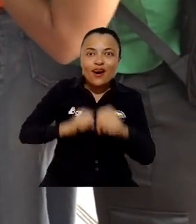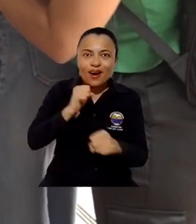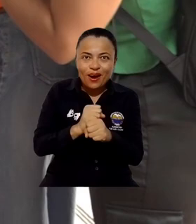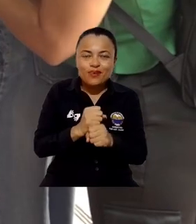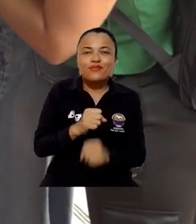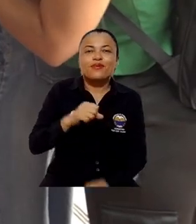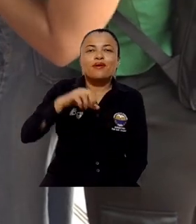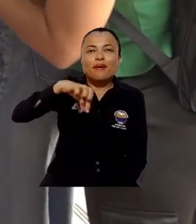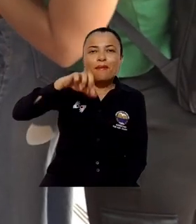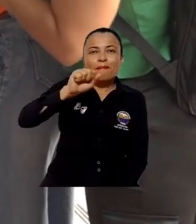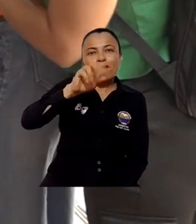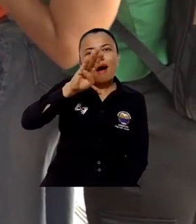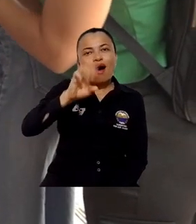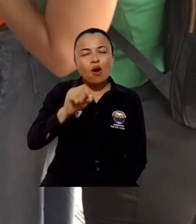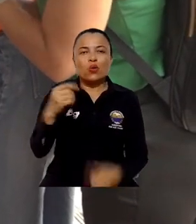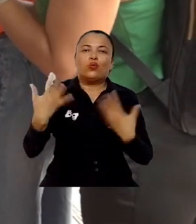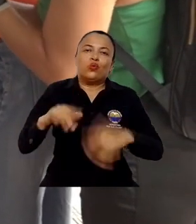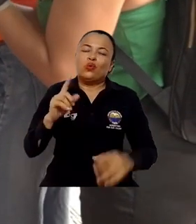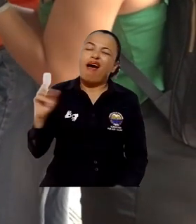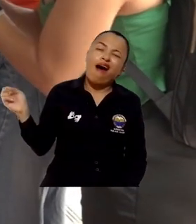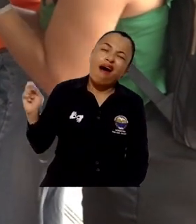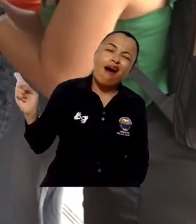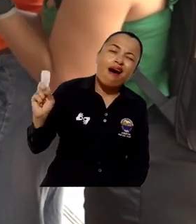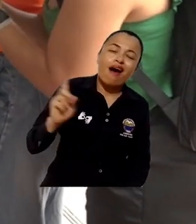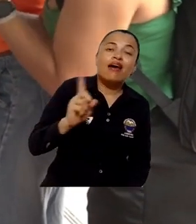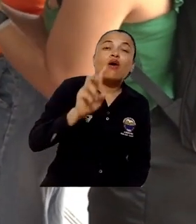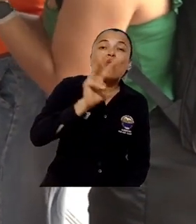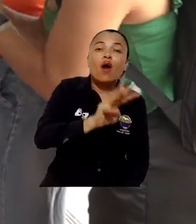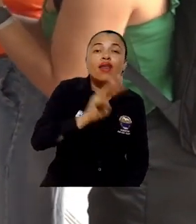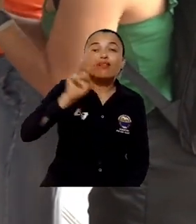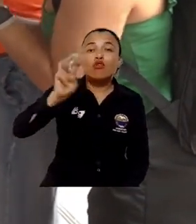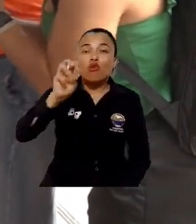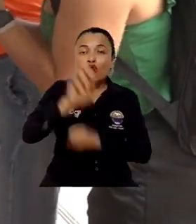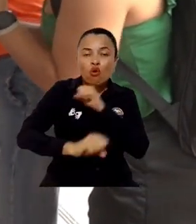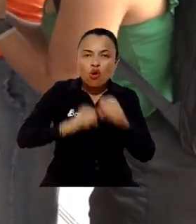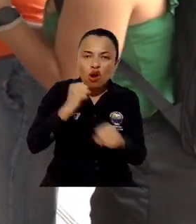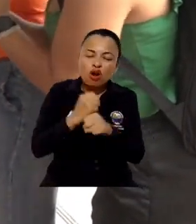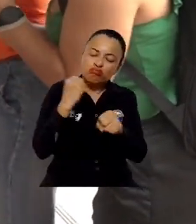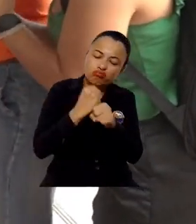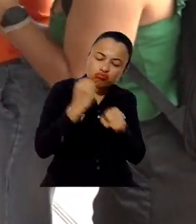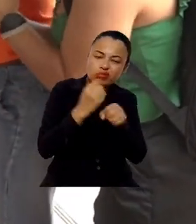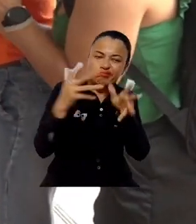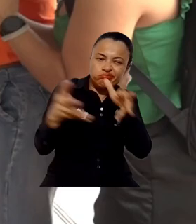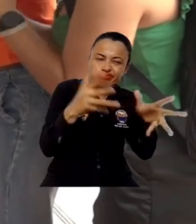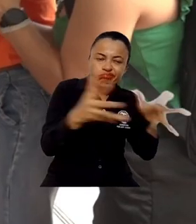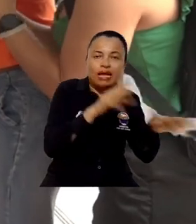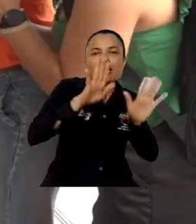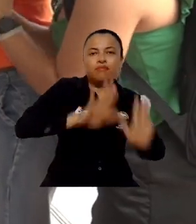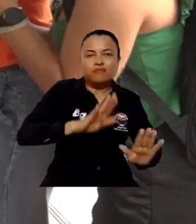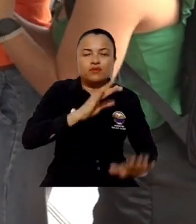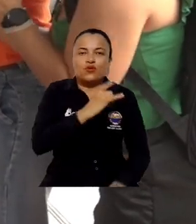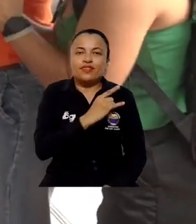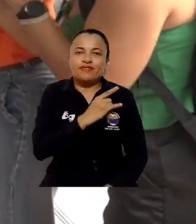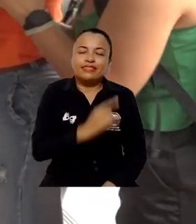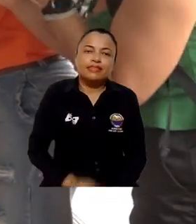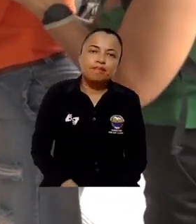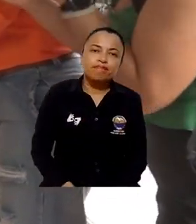abriles, Pablo Emilio ve recompensados los 48 años que ha dedicado a la enseñanza en la alma mater.